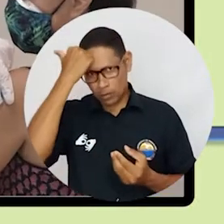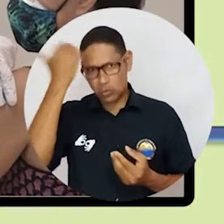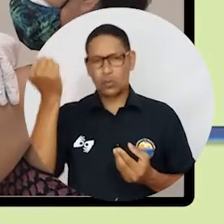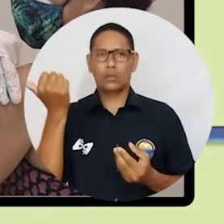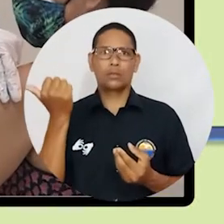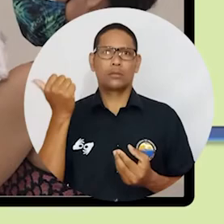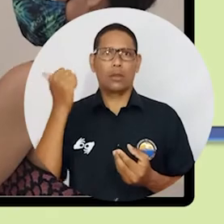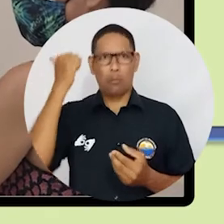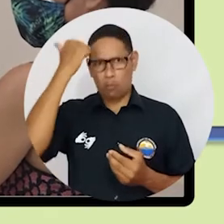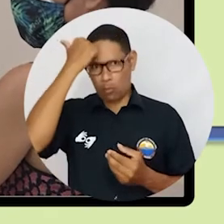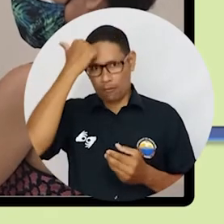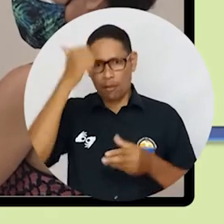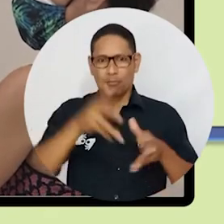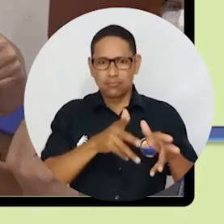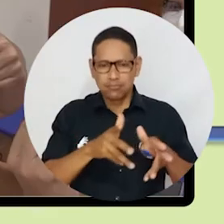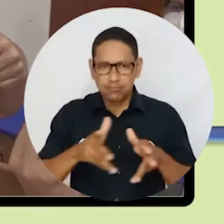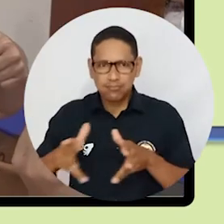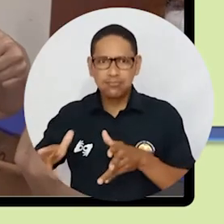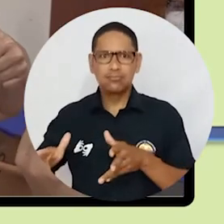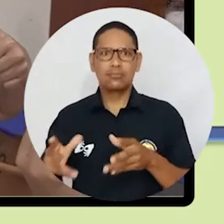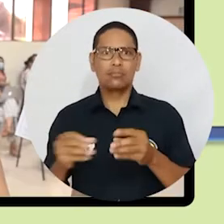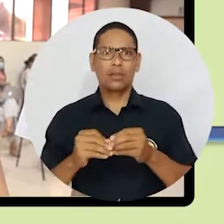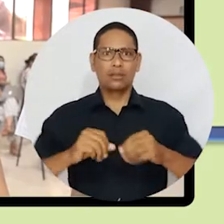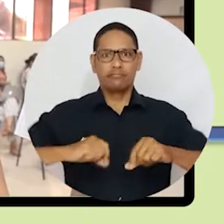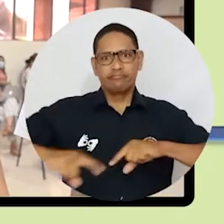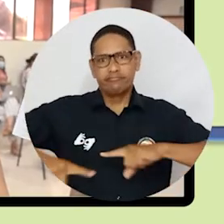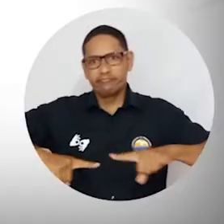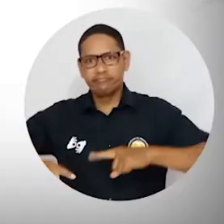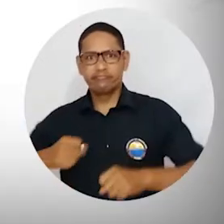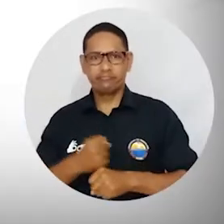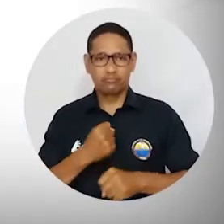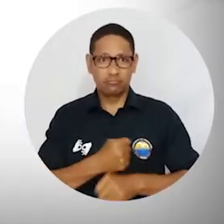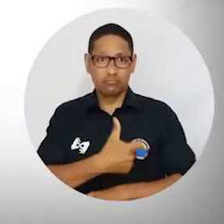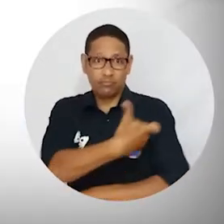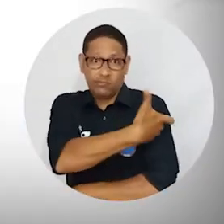planta, catedráticos y personal administrativo de Uni Magdalena.